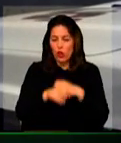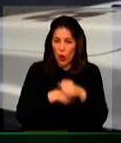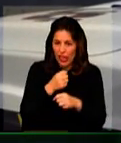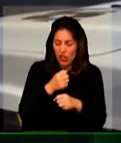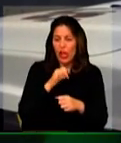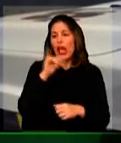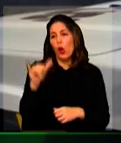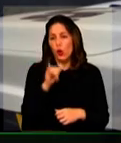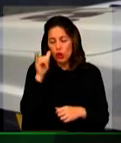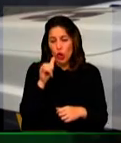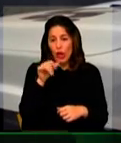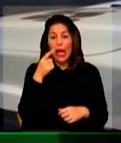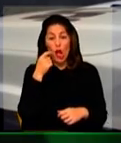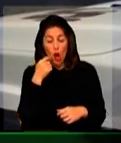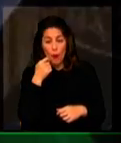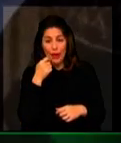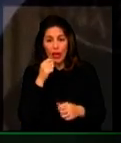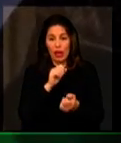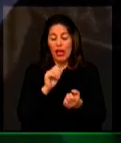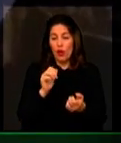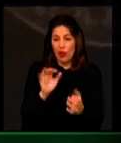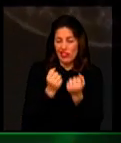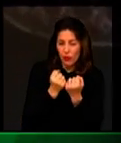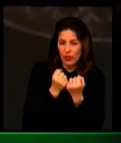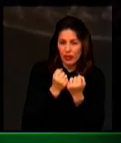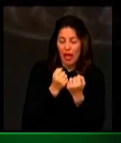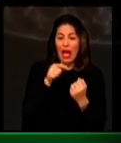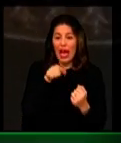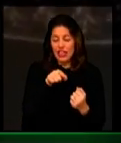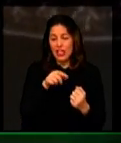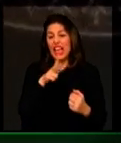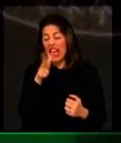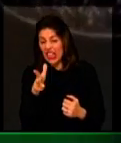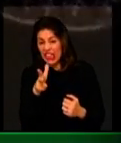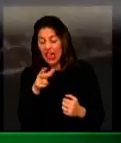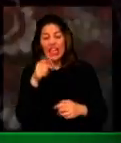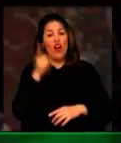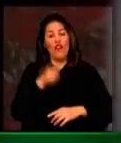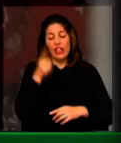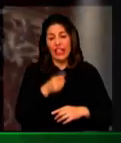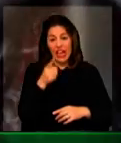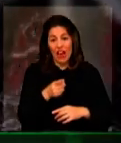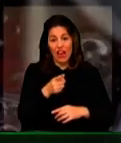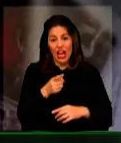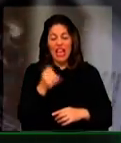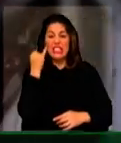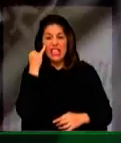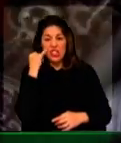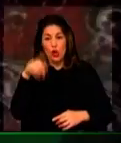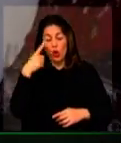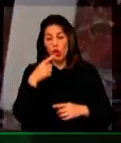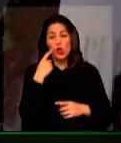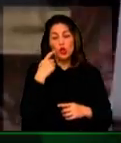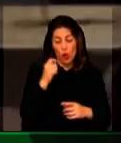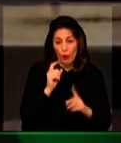ella y a su hija y que la obligaba a mantener relaciones sexuales con otros hombres mayores a cambio de dinero para drogarse. Además, ejercía